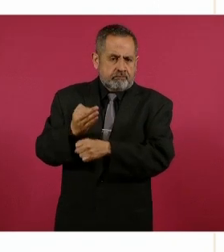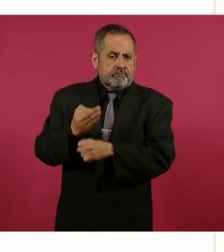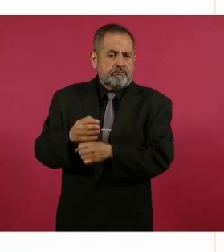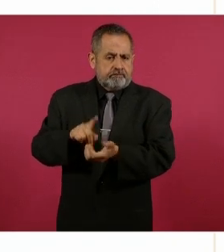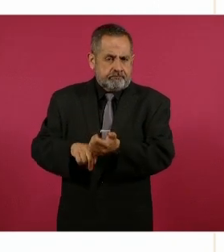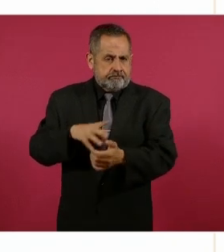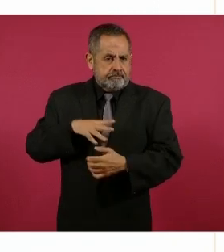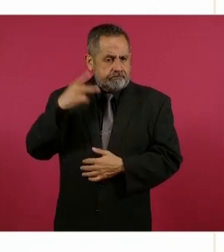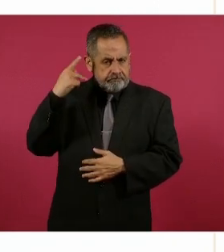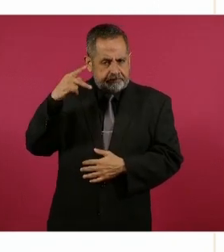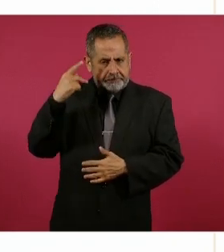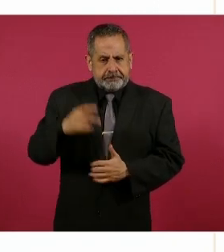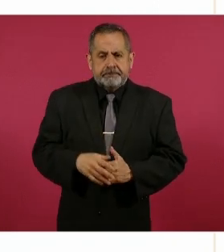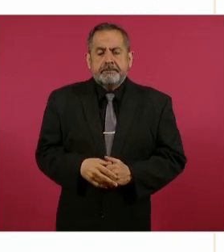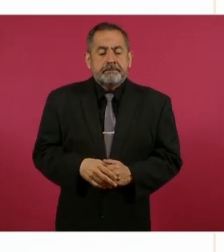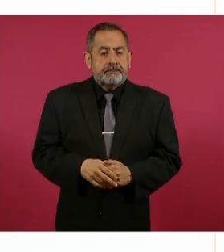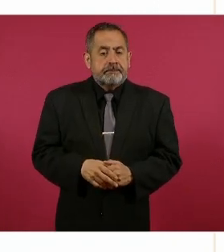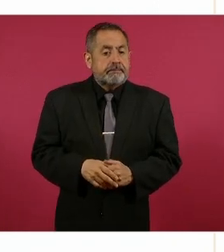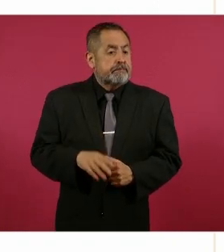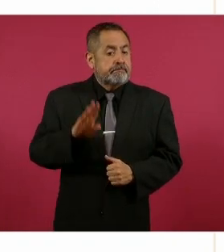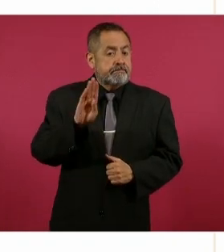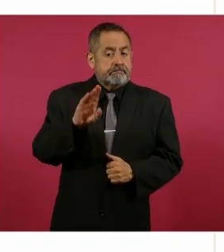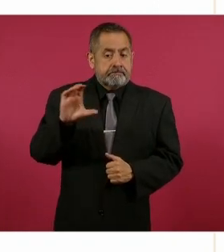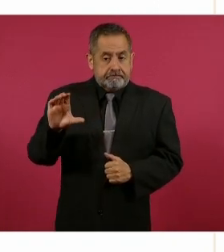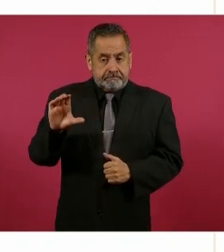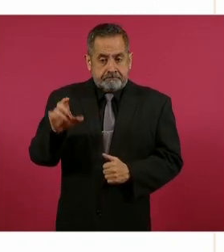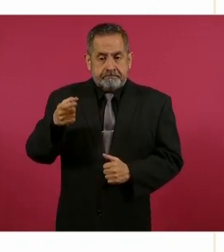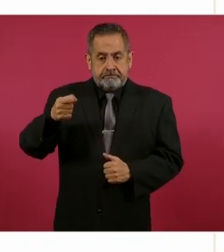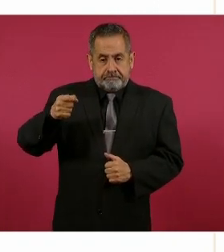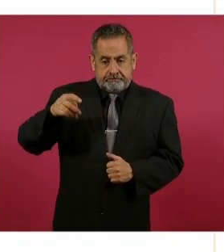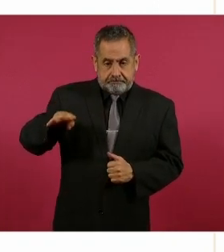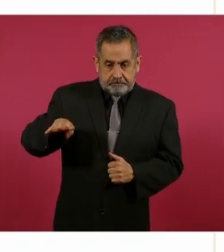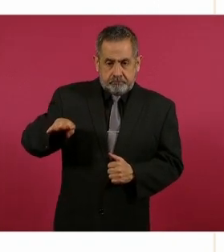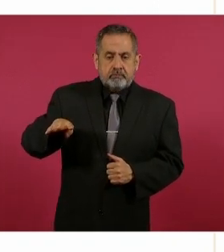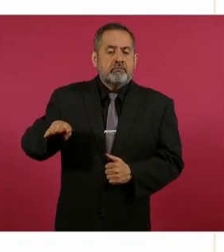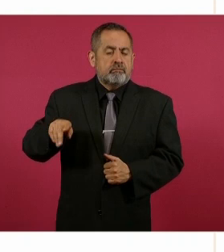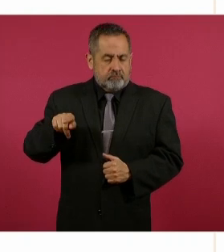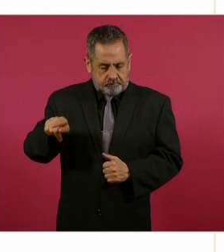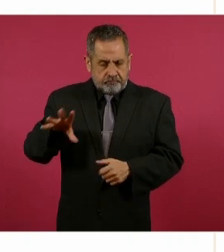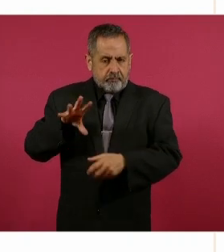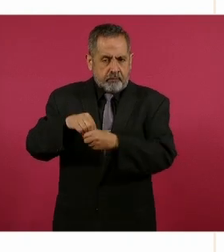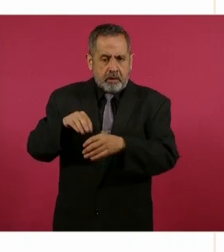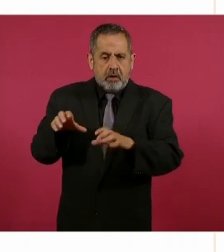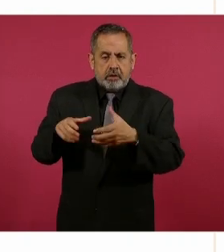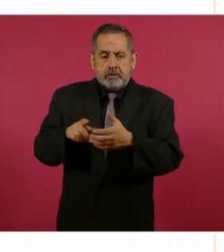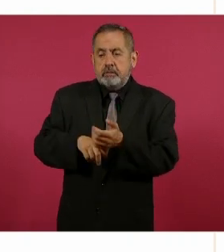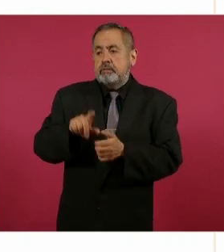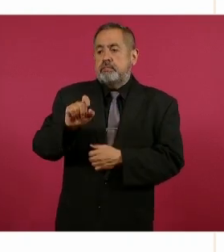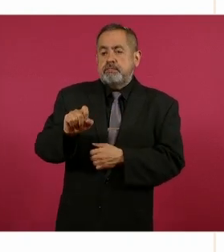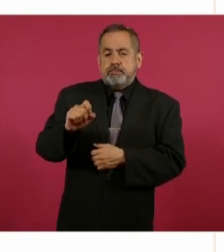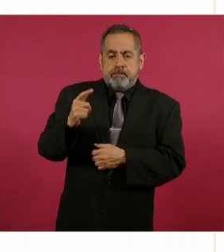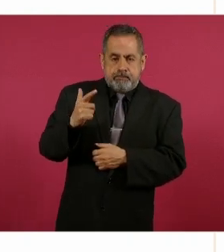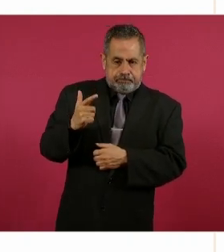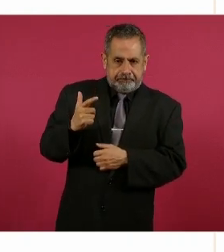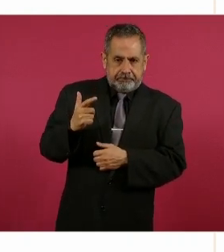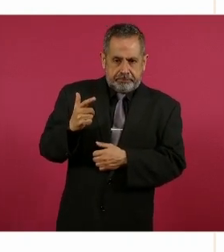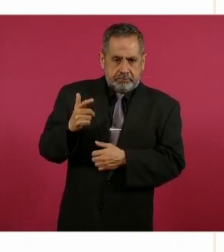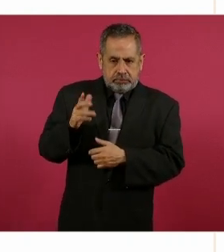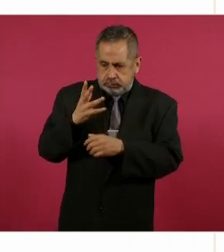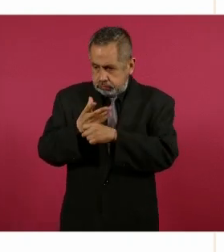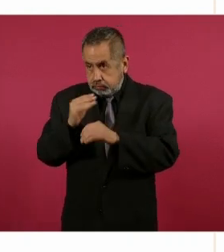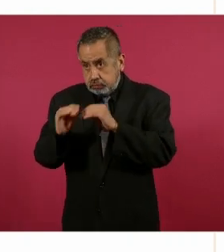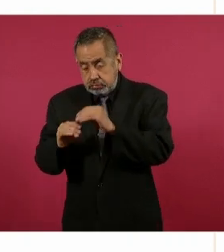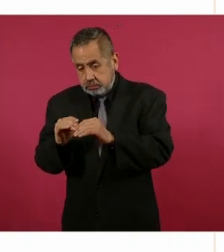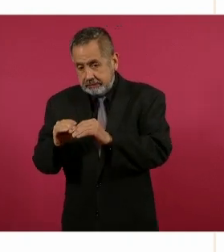este estado. En Baja California han sido 29, de los 29 quirófanos, perdón, 27 han tenido una intervención, y